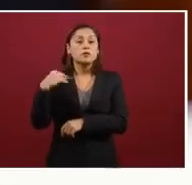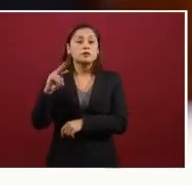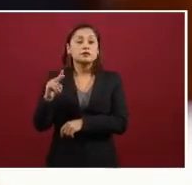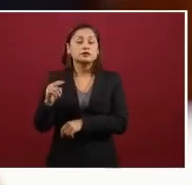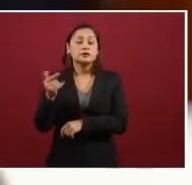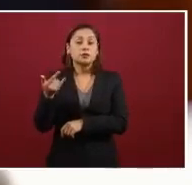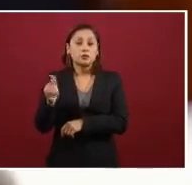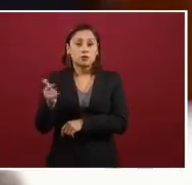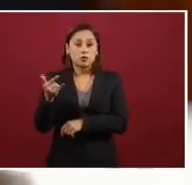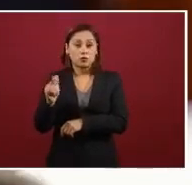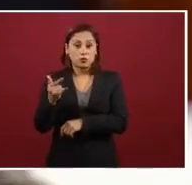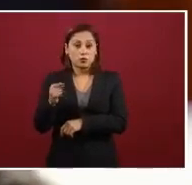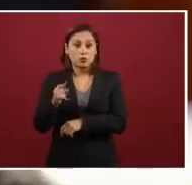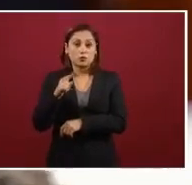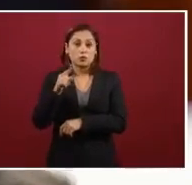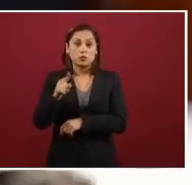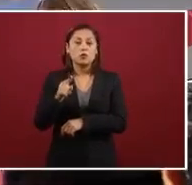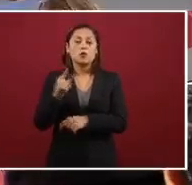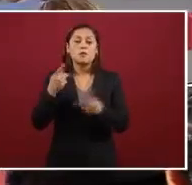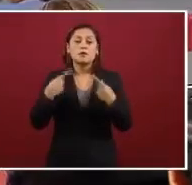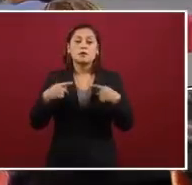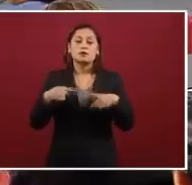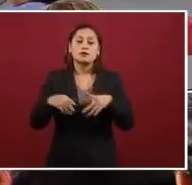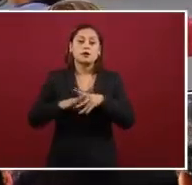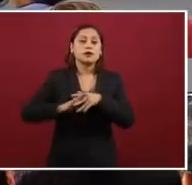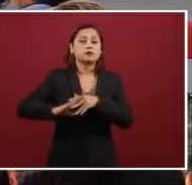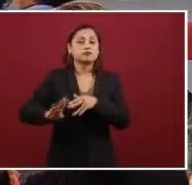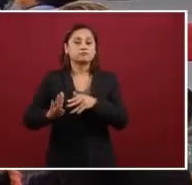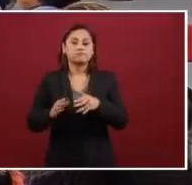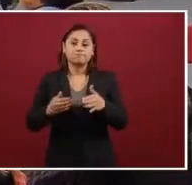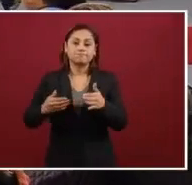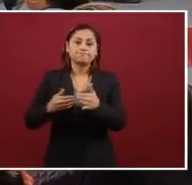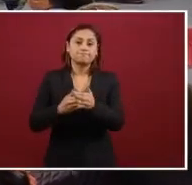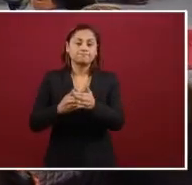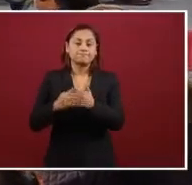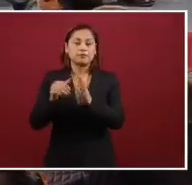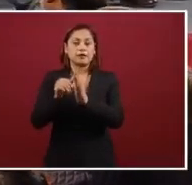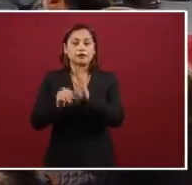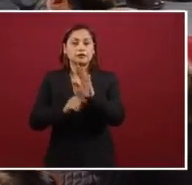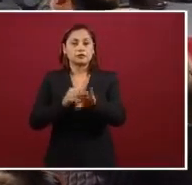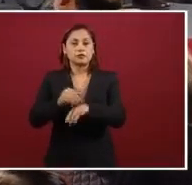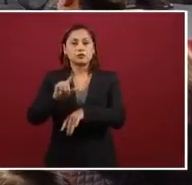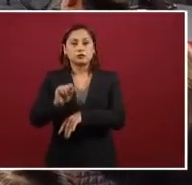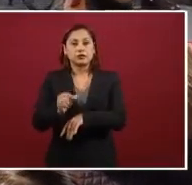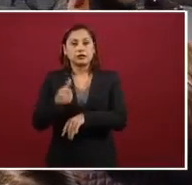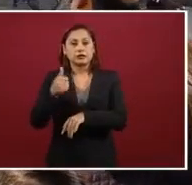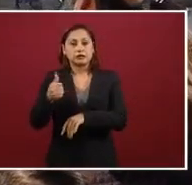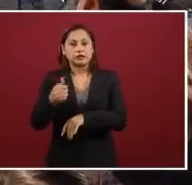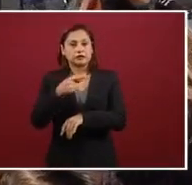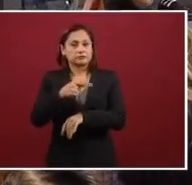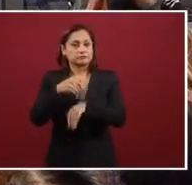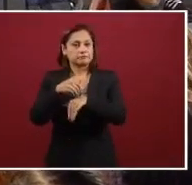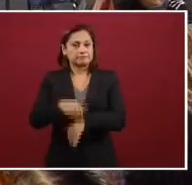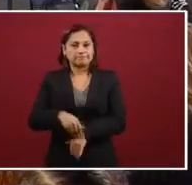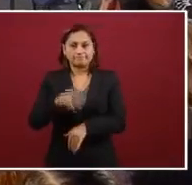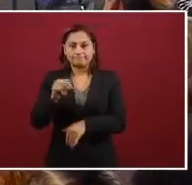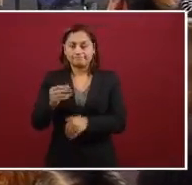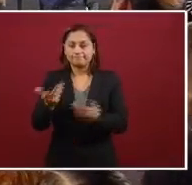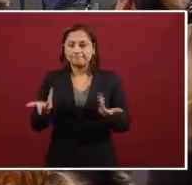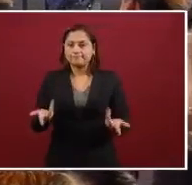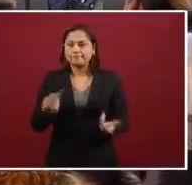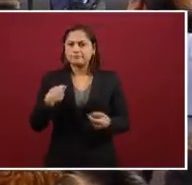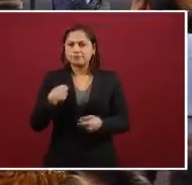a migrantes en contra de la ley de migración, de acuerdo con el artículo 76. ¿Cuál es la estrategia a seguir para apoyar a